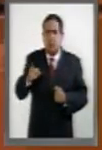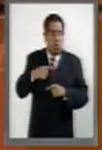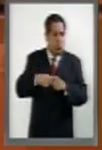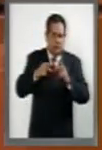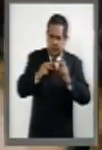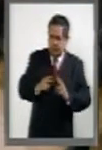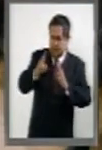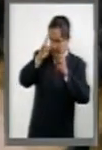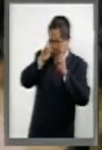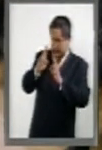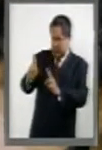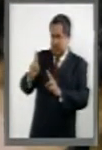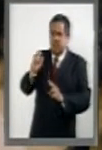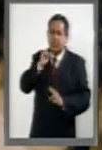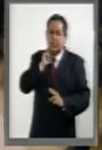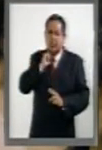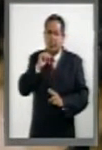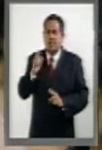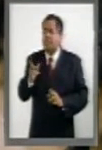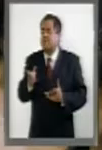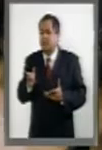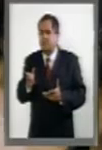al senador sería